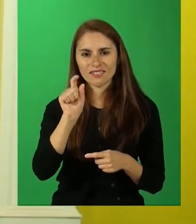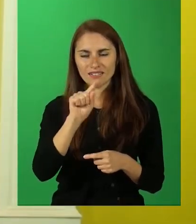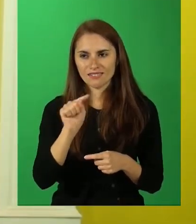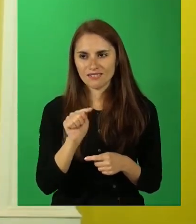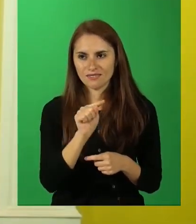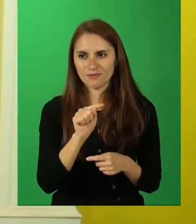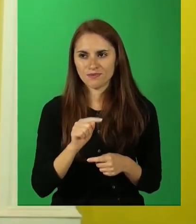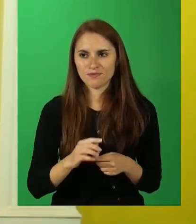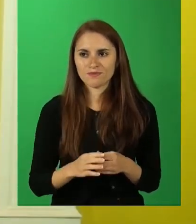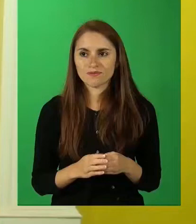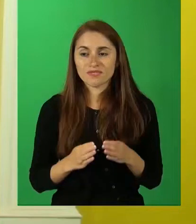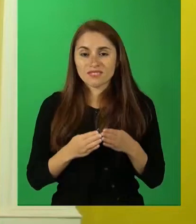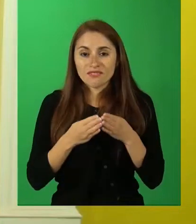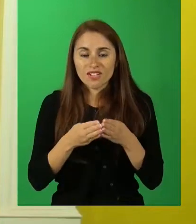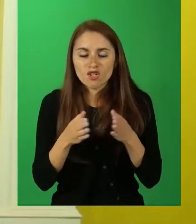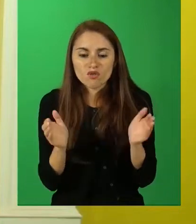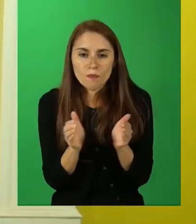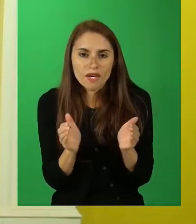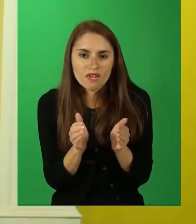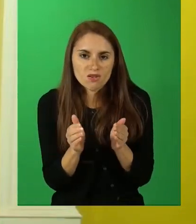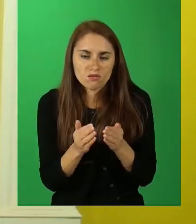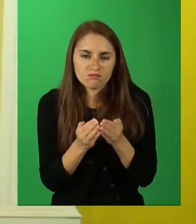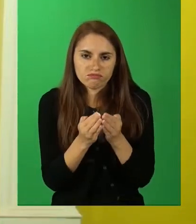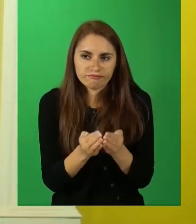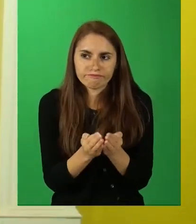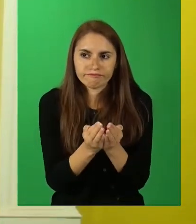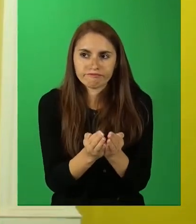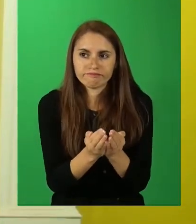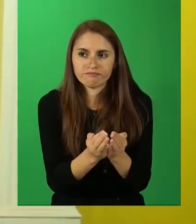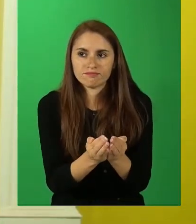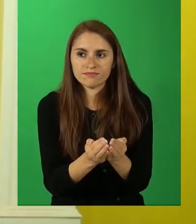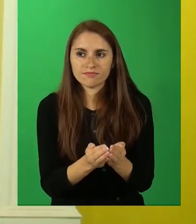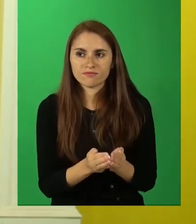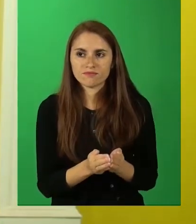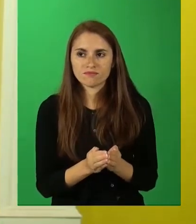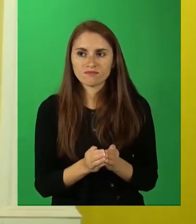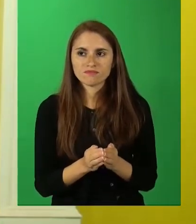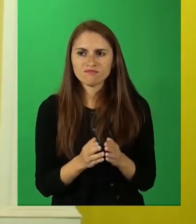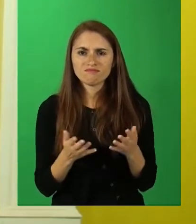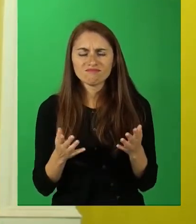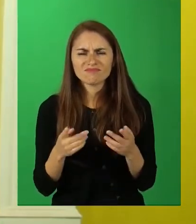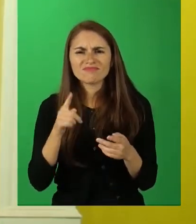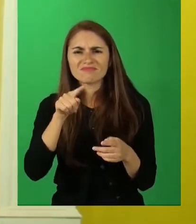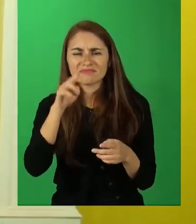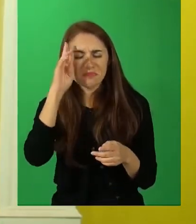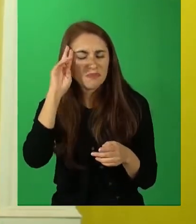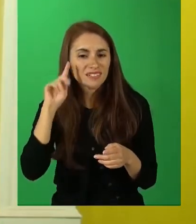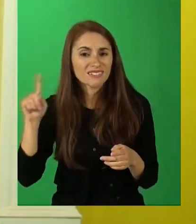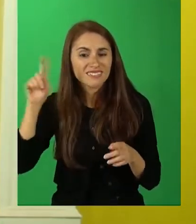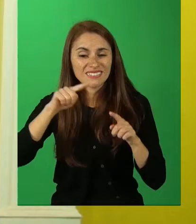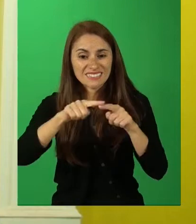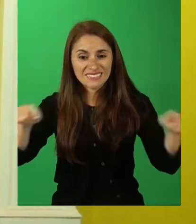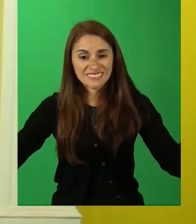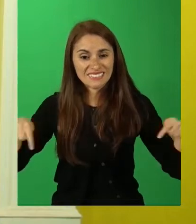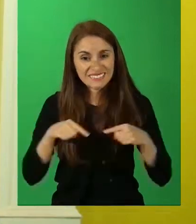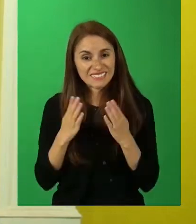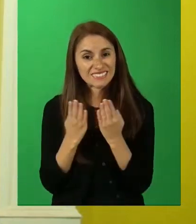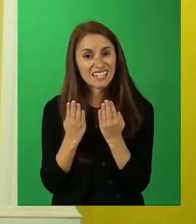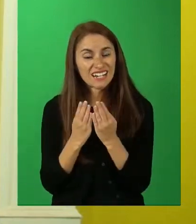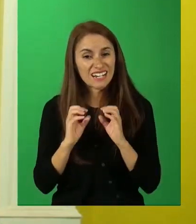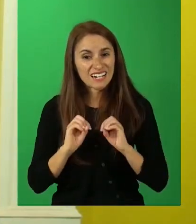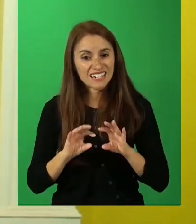¿Ya? Estos barcos son pequeñitos, son más pequeños que nuestras salas de clase, son muy pequeños, pero son